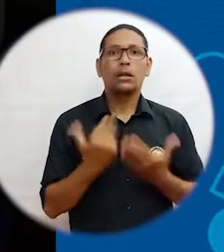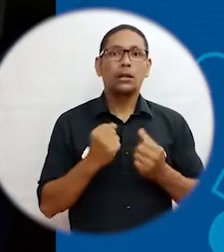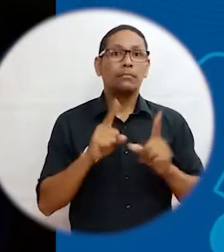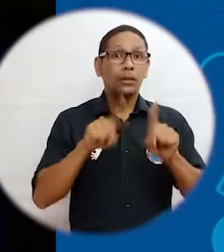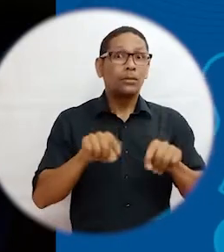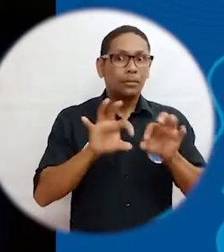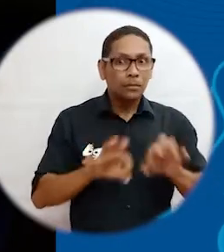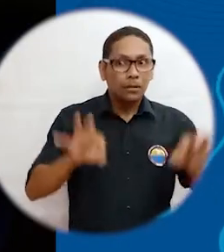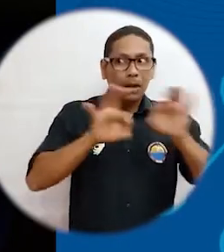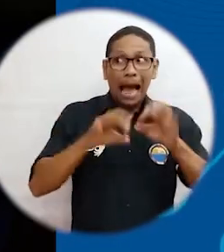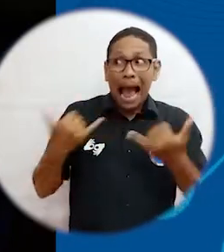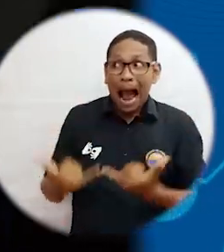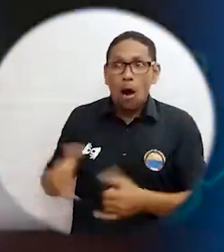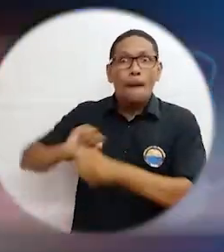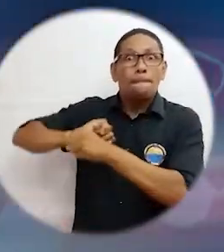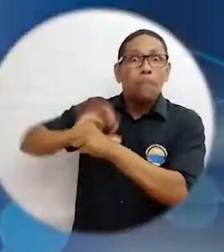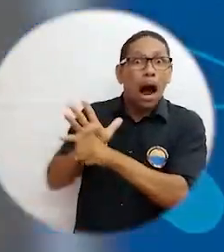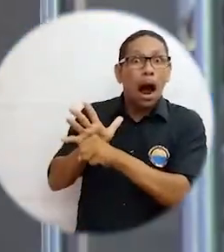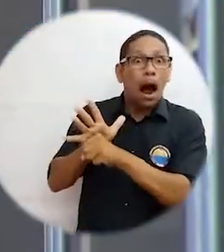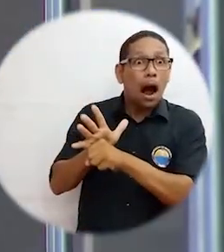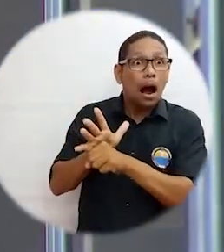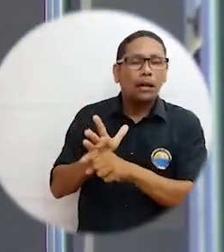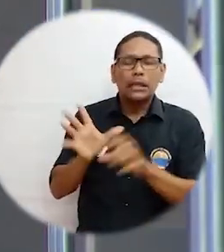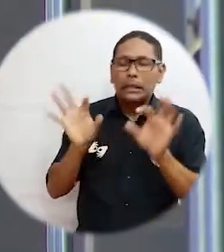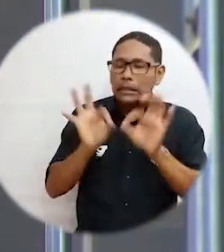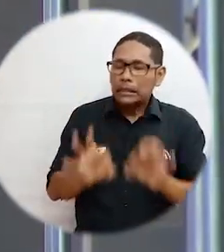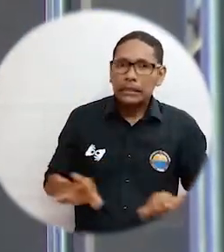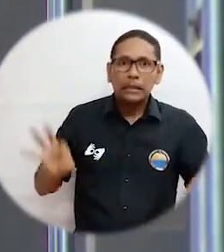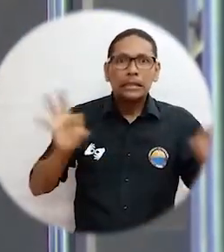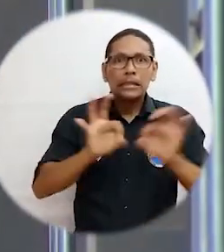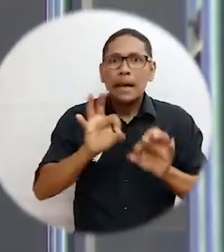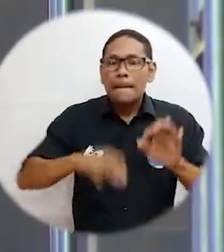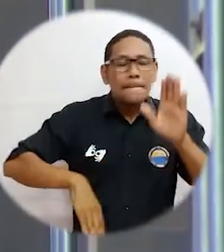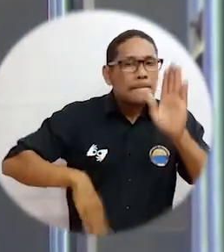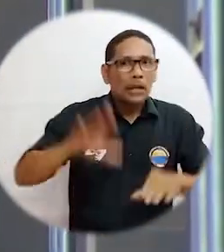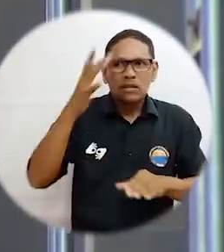importantes en todo momento, pero durante esta pandemia cobran mayor